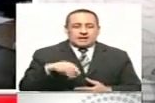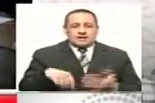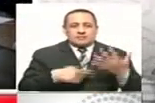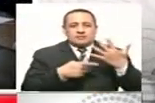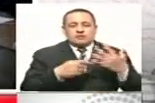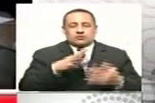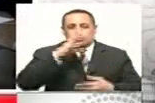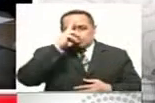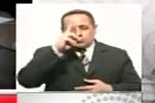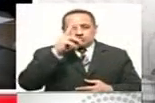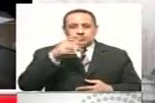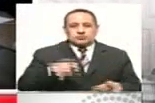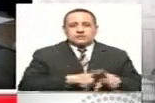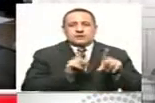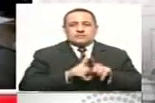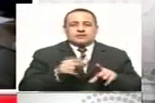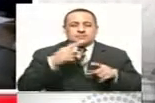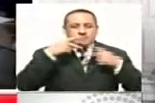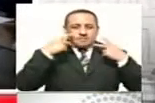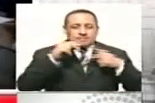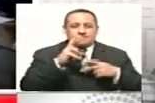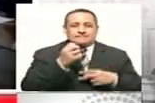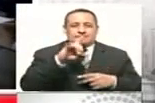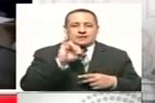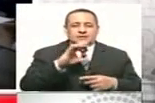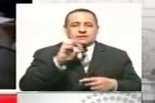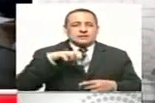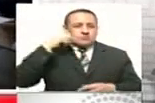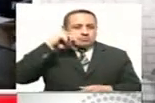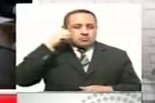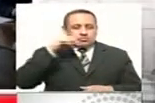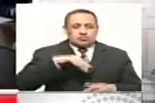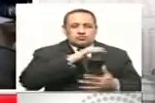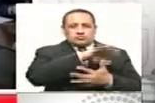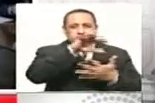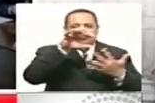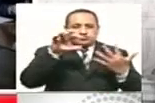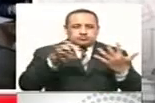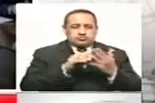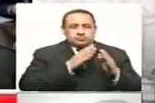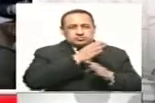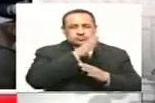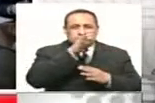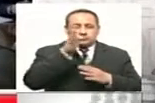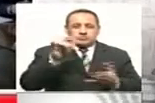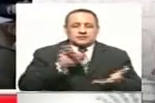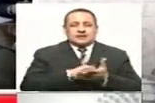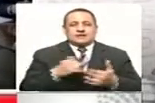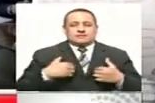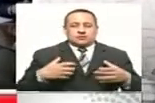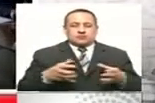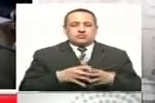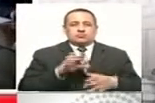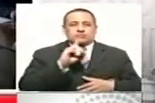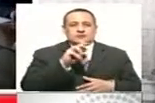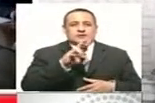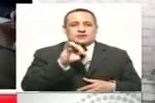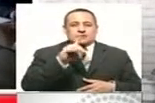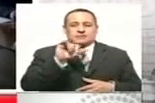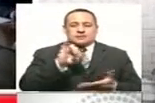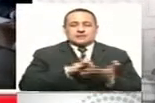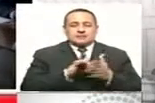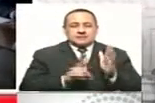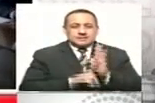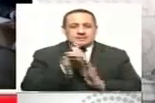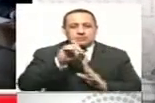el Cusco, el Valle de la Convención y el norte de Puno. Son 8 zonas de intervención en las cuales Devida hace el